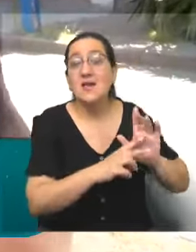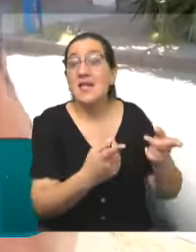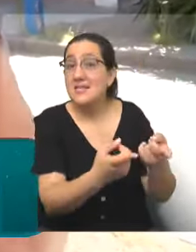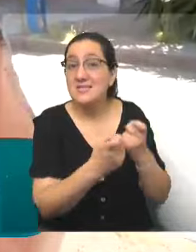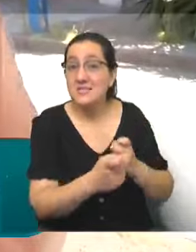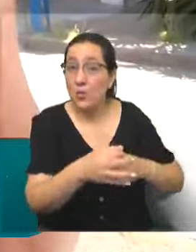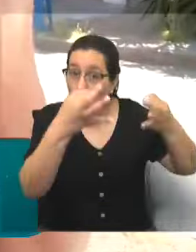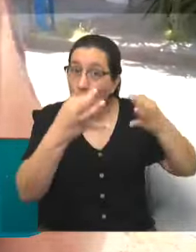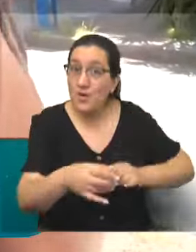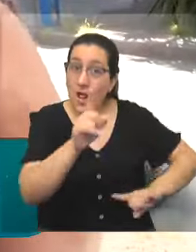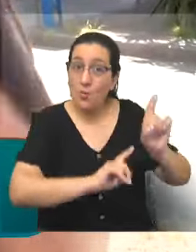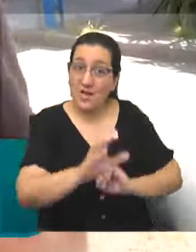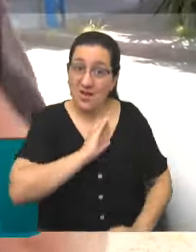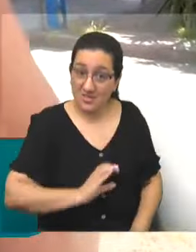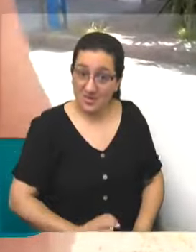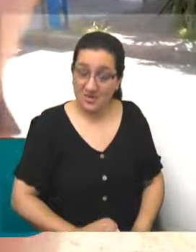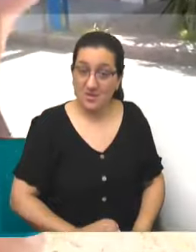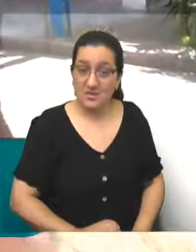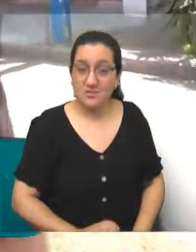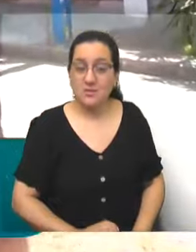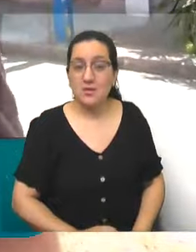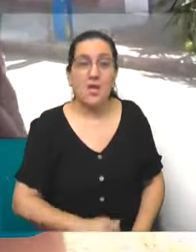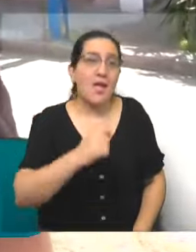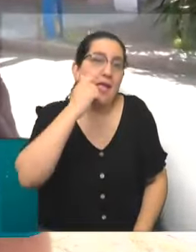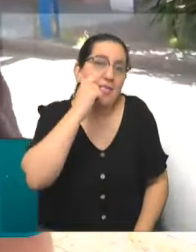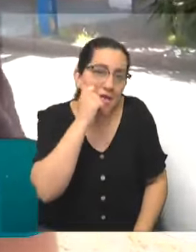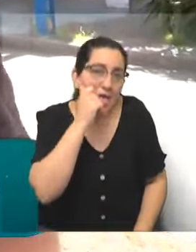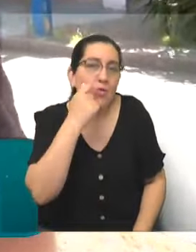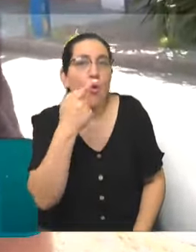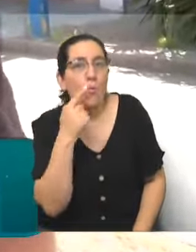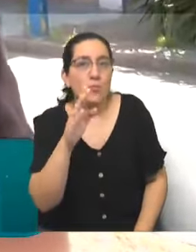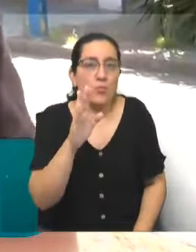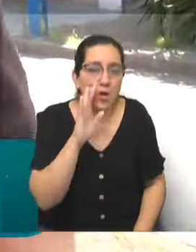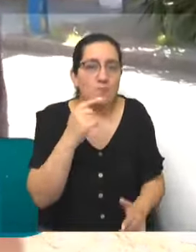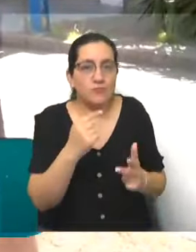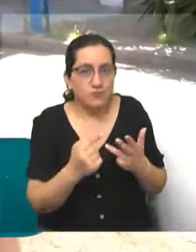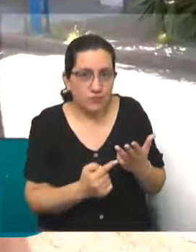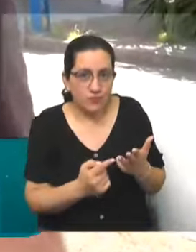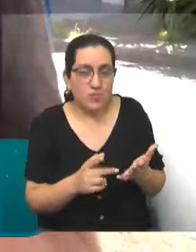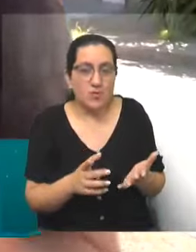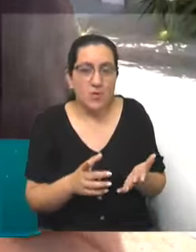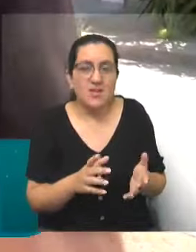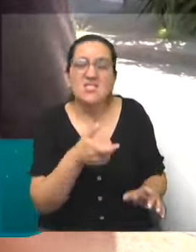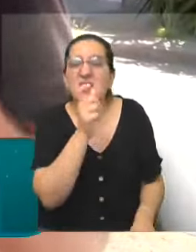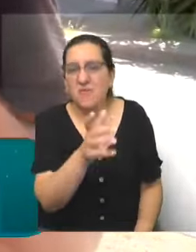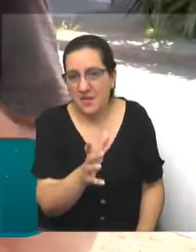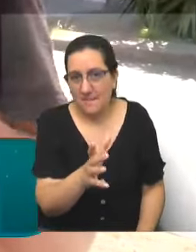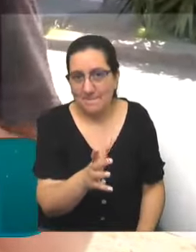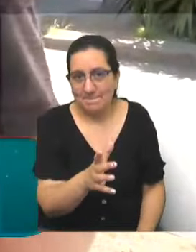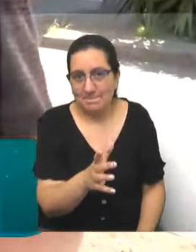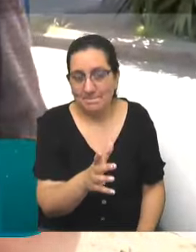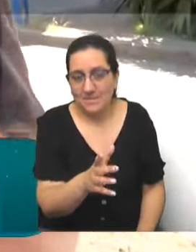cumplir con algunas características que reflejen la realidad de esa población general. ¿Qué quiere decir esto? Que